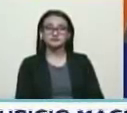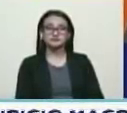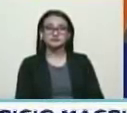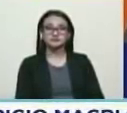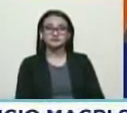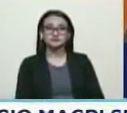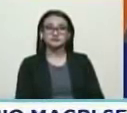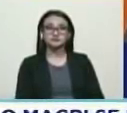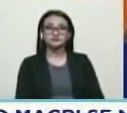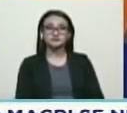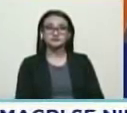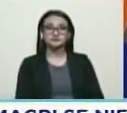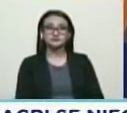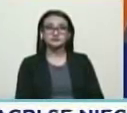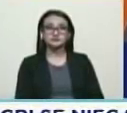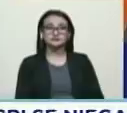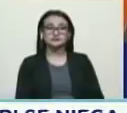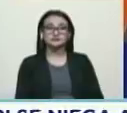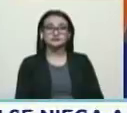Cifra que